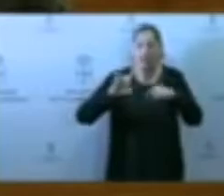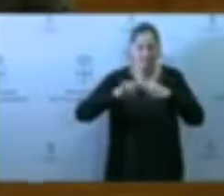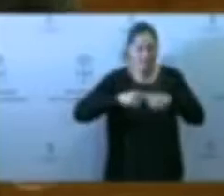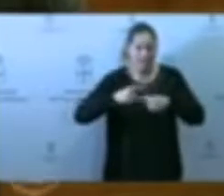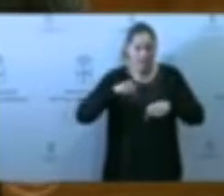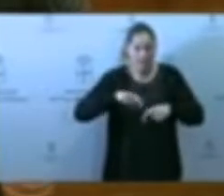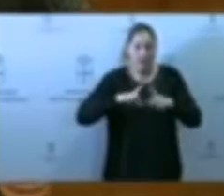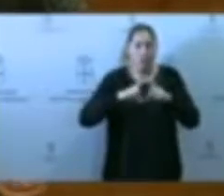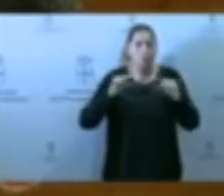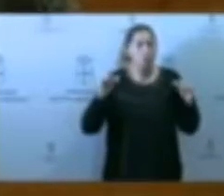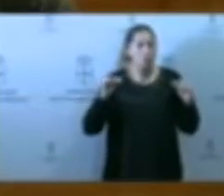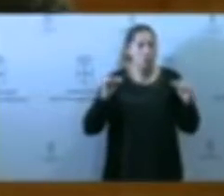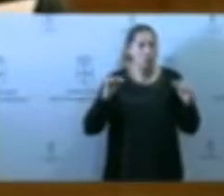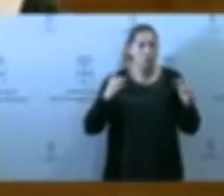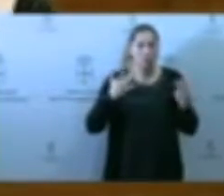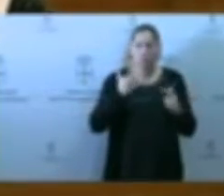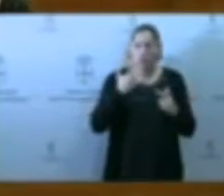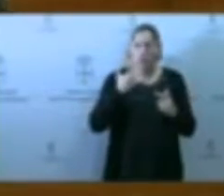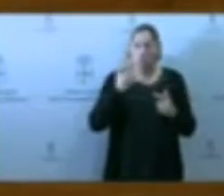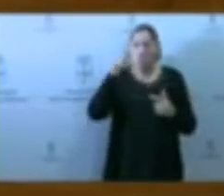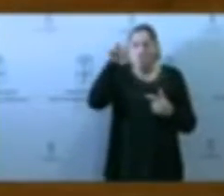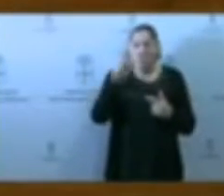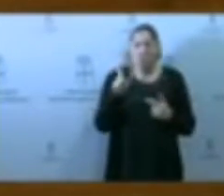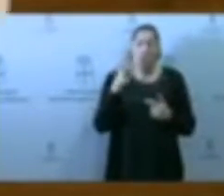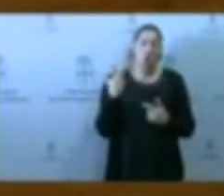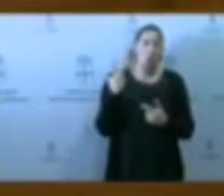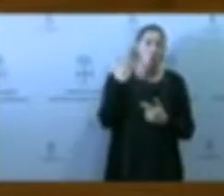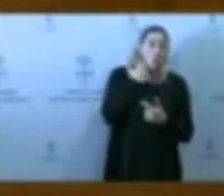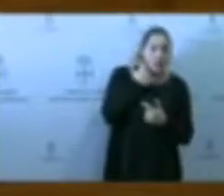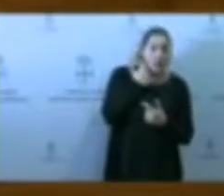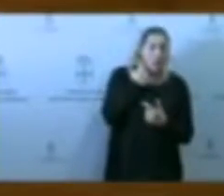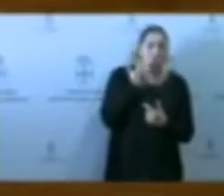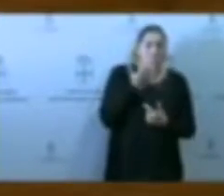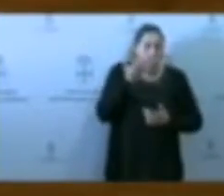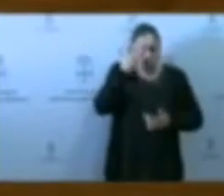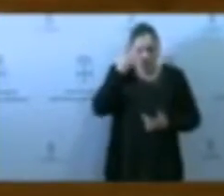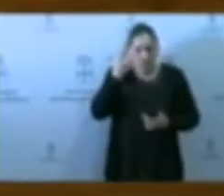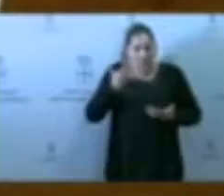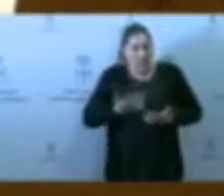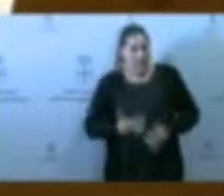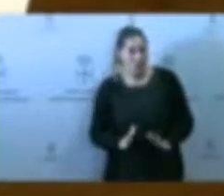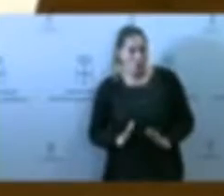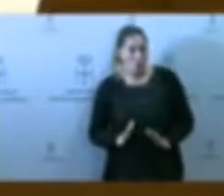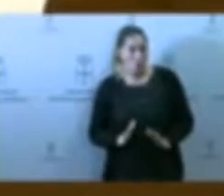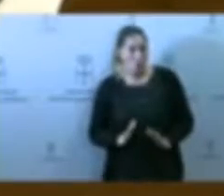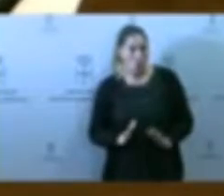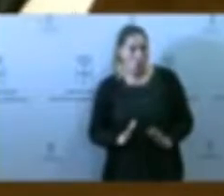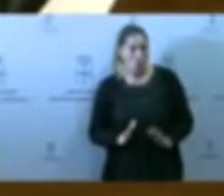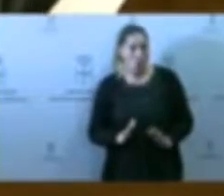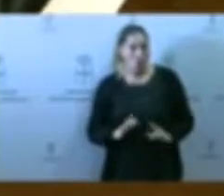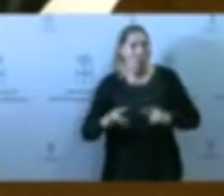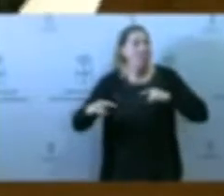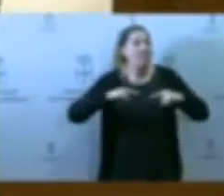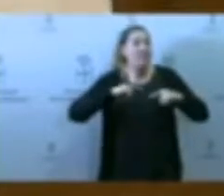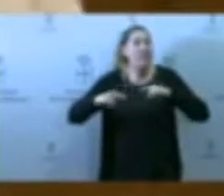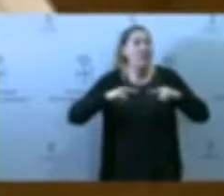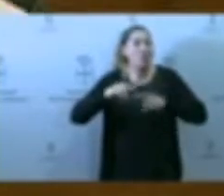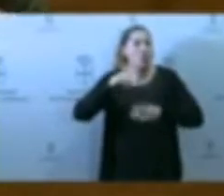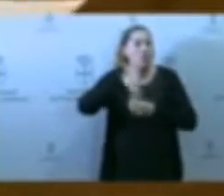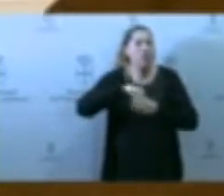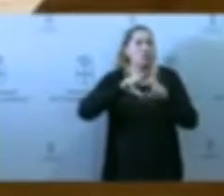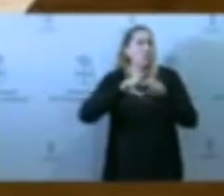Asturias, donde el causante jubilado con un hijo que no ejerce funciones directivas,